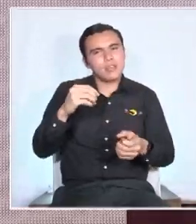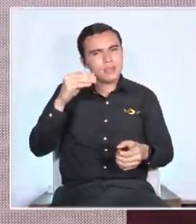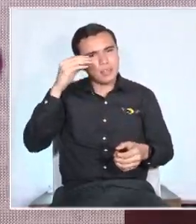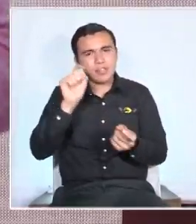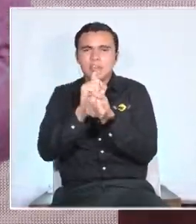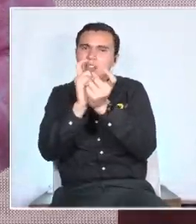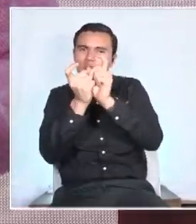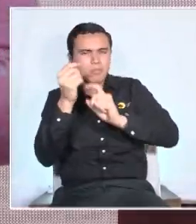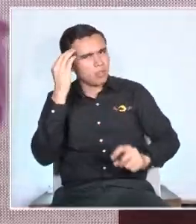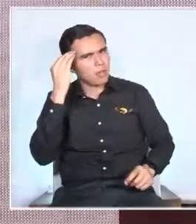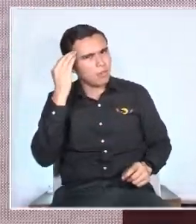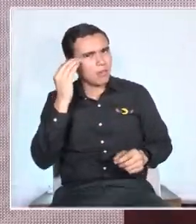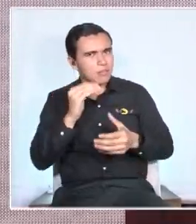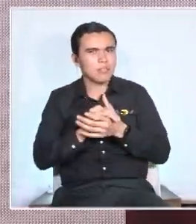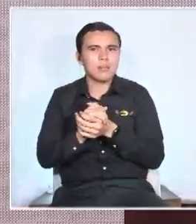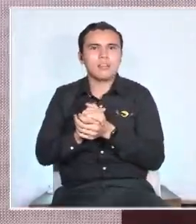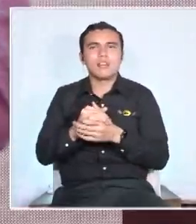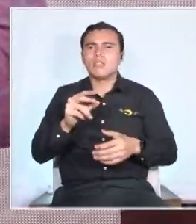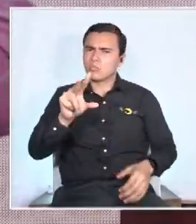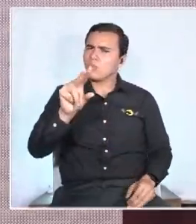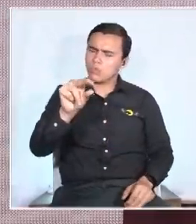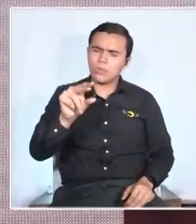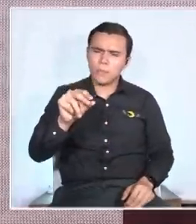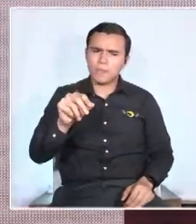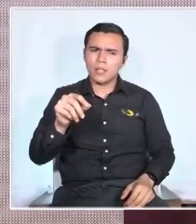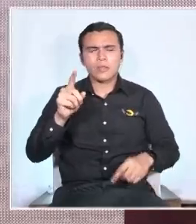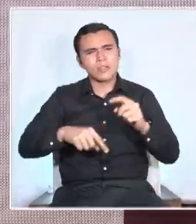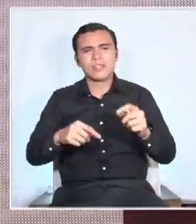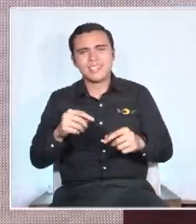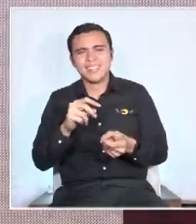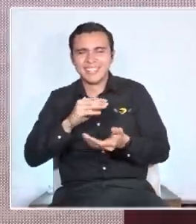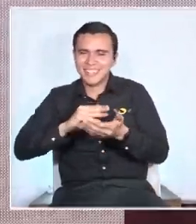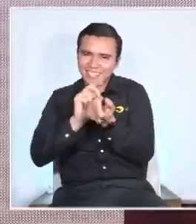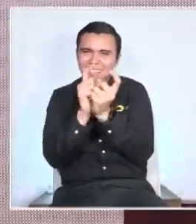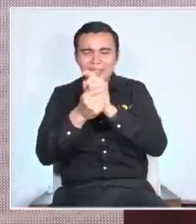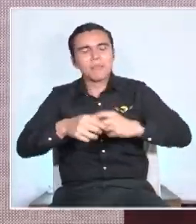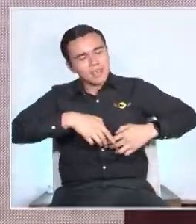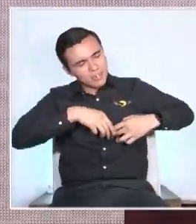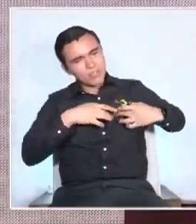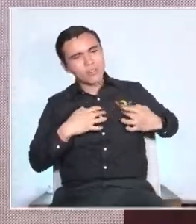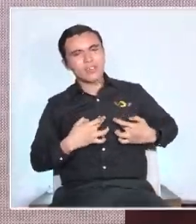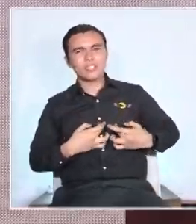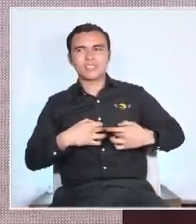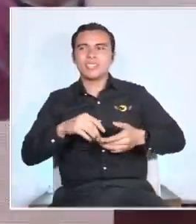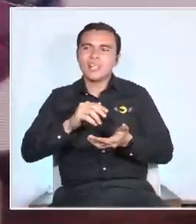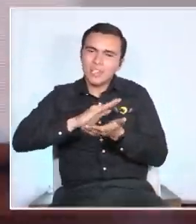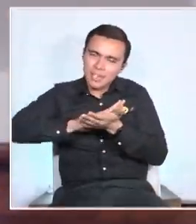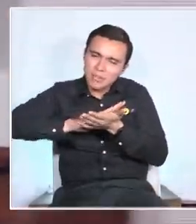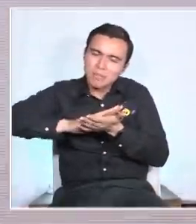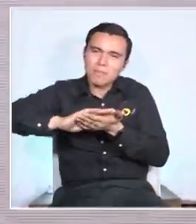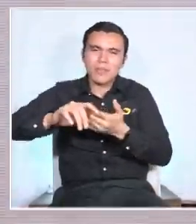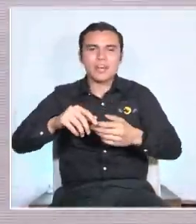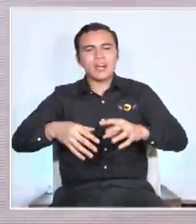cerebro. Y yo le digo: no solamente cerebro, le queremos lavar el corazón, le queremos lavar el alma, le